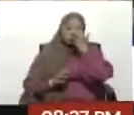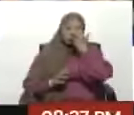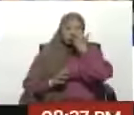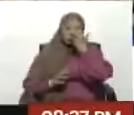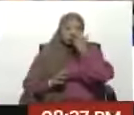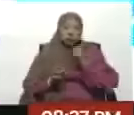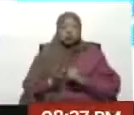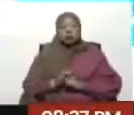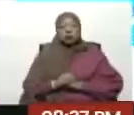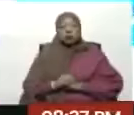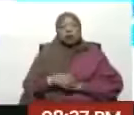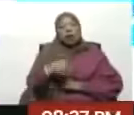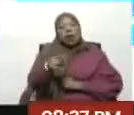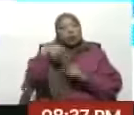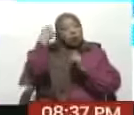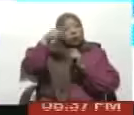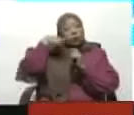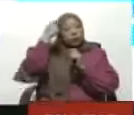Yo tengo unos videos.